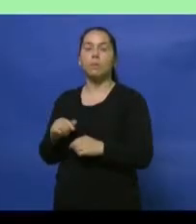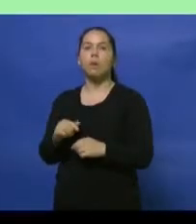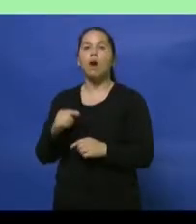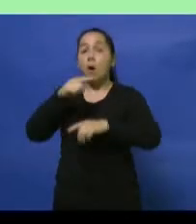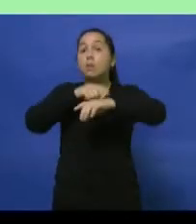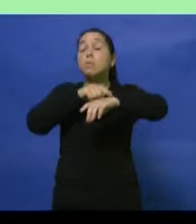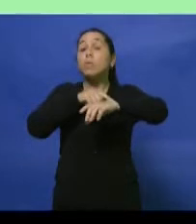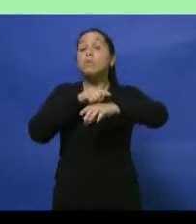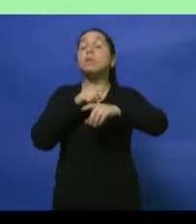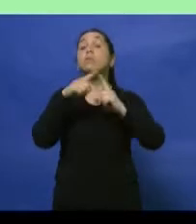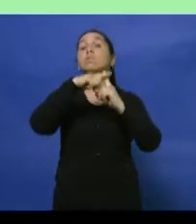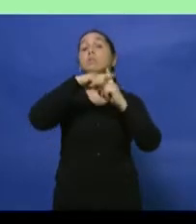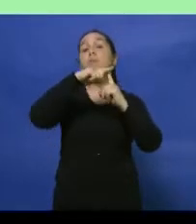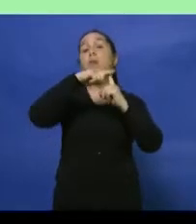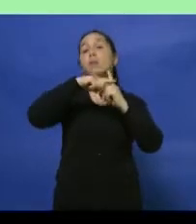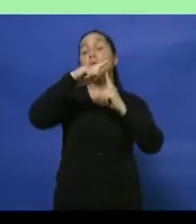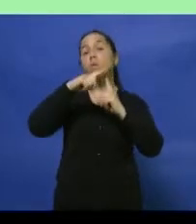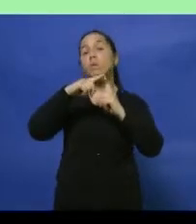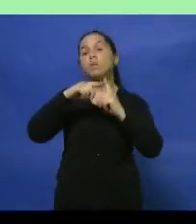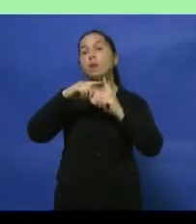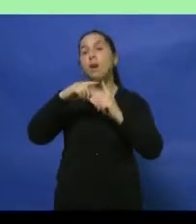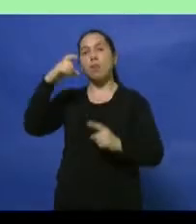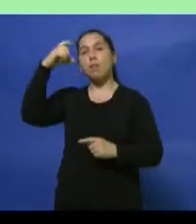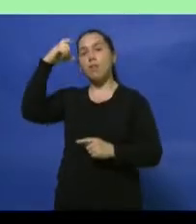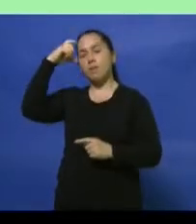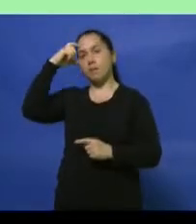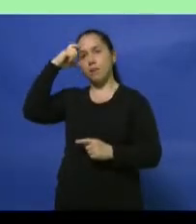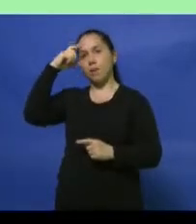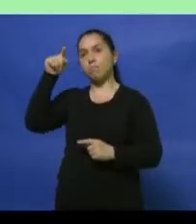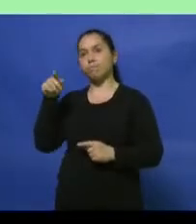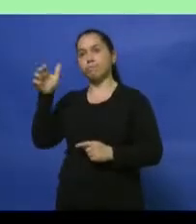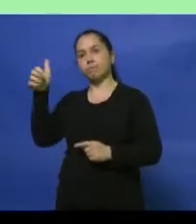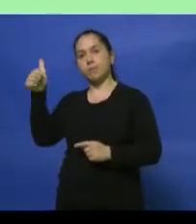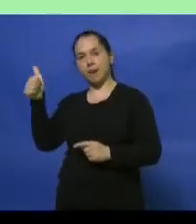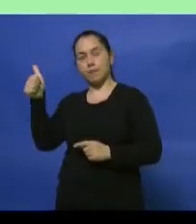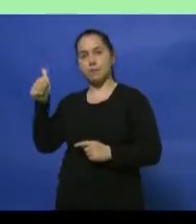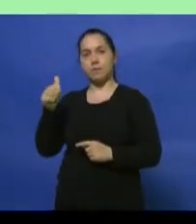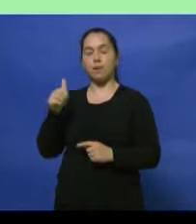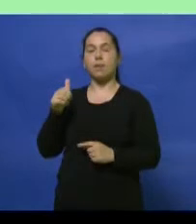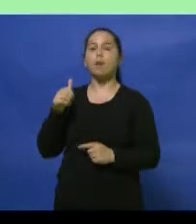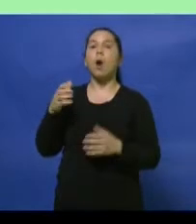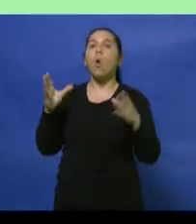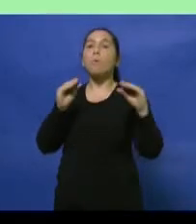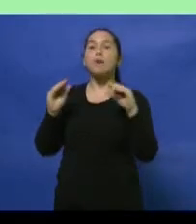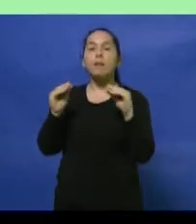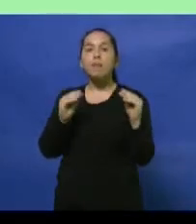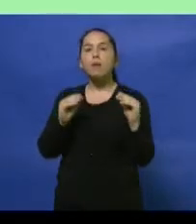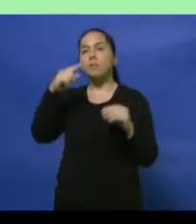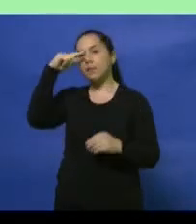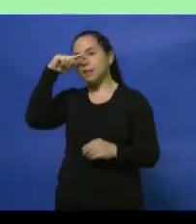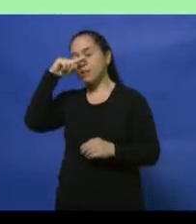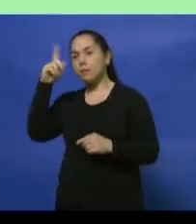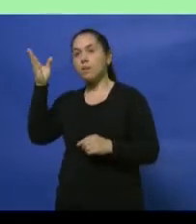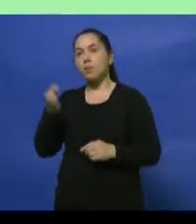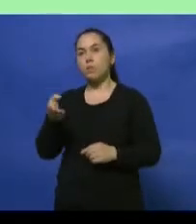momentos. La temperatura en Villa María en estos momentos es de 10 grados 6 décimas, la humedad 77%, la